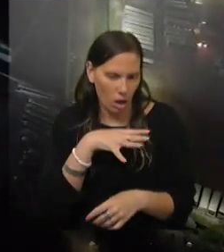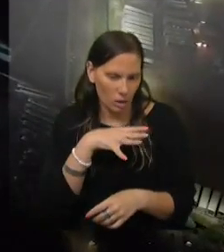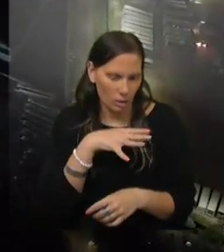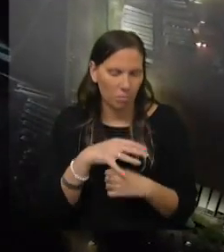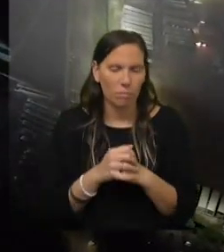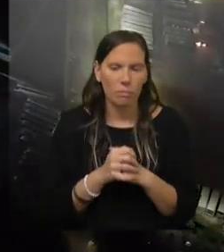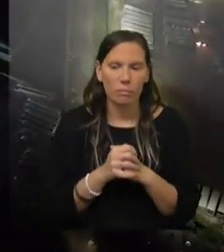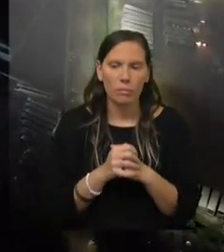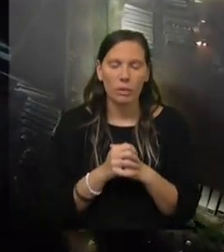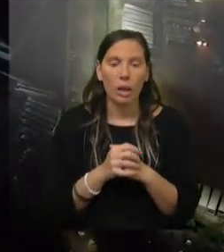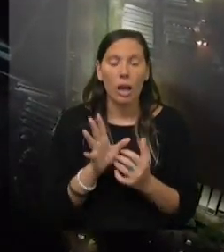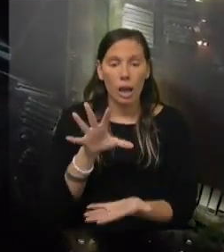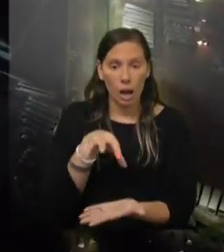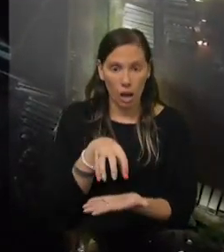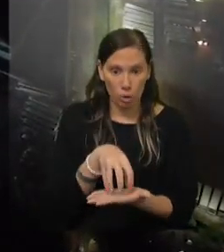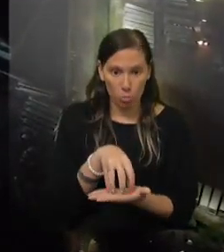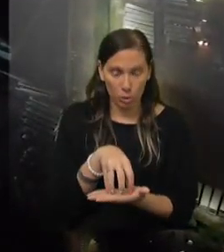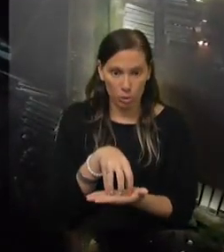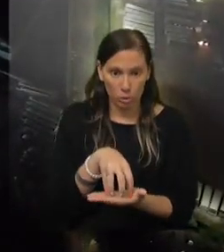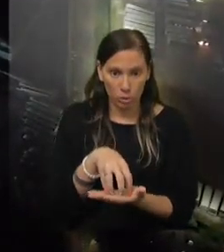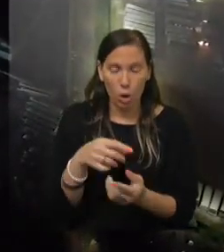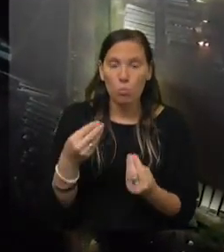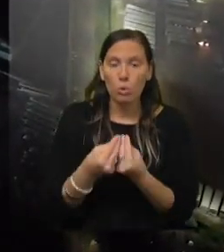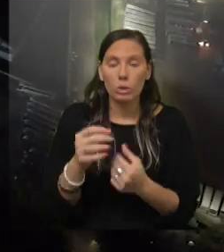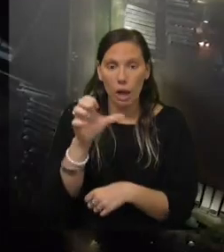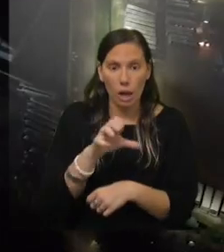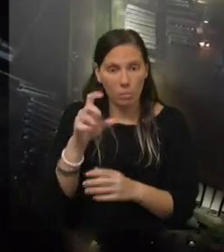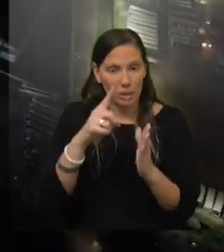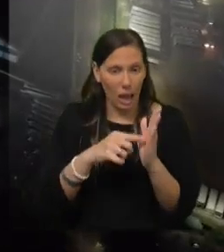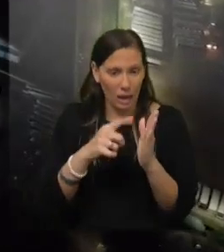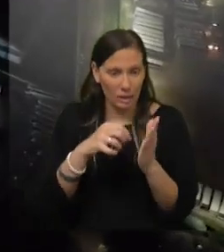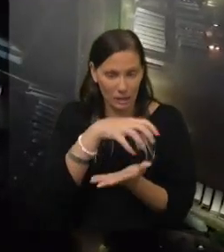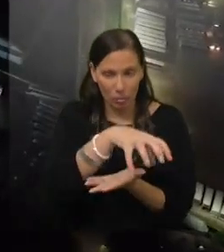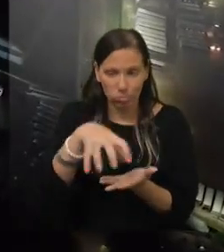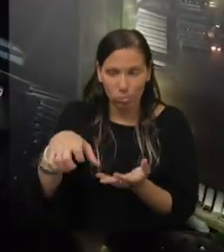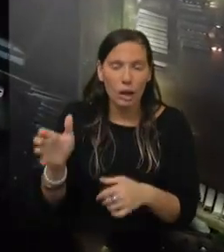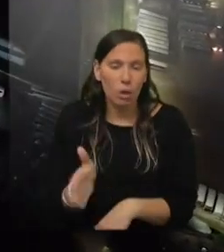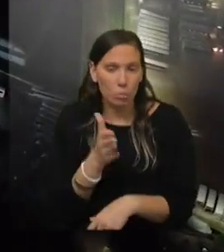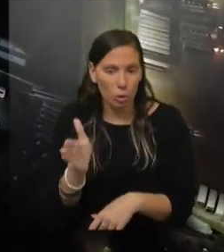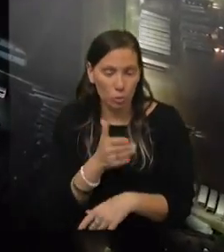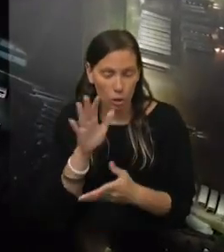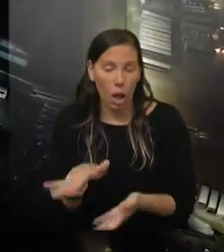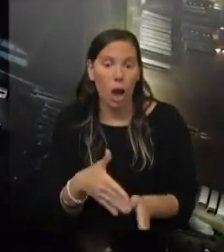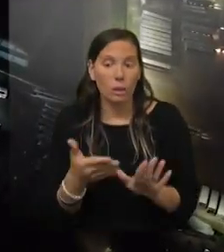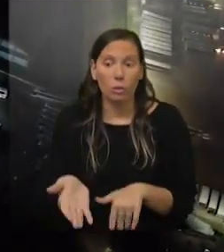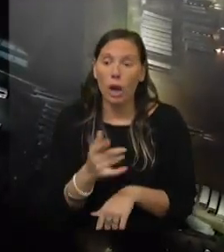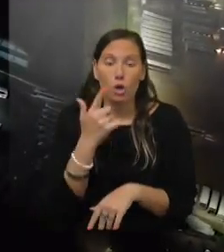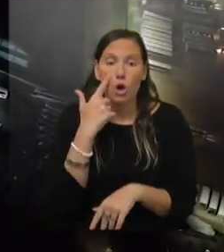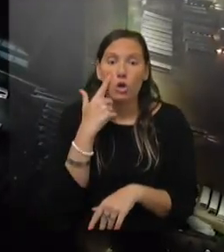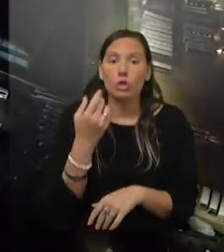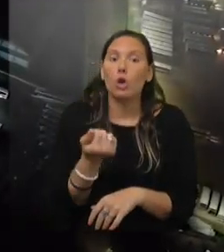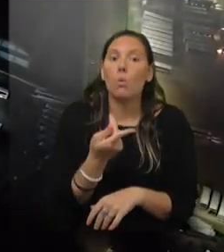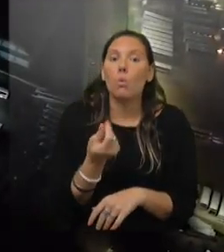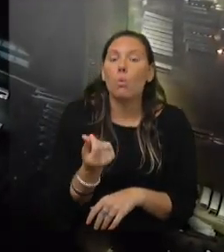el lugar el galpón era usado por varias empresas que adquieran un espacio para la producción Por lo cual hasta el momento no se conocen las pérdidas